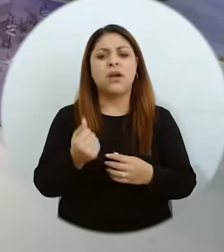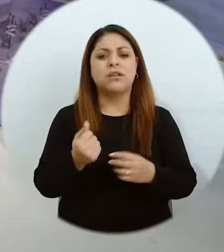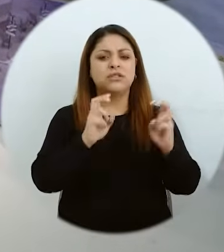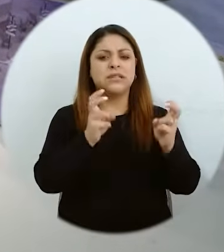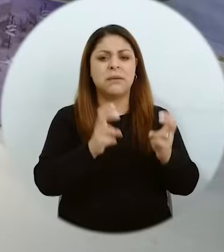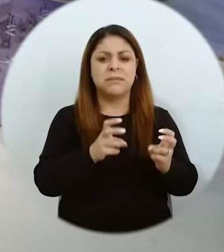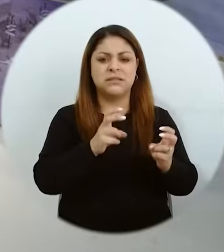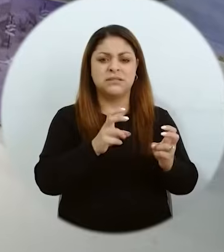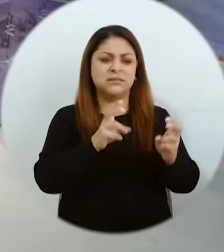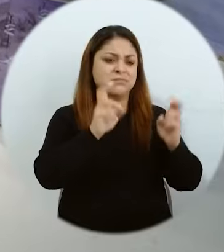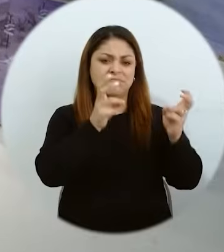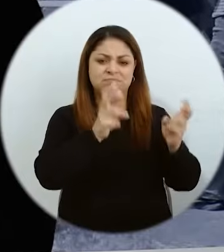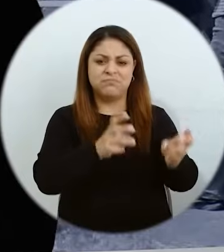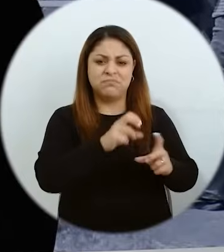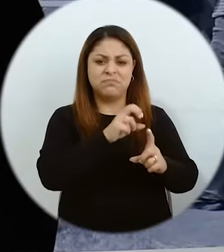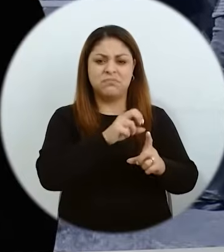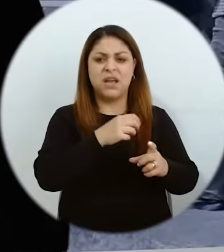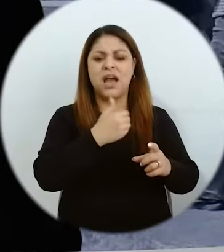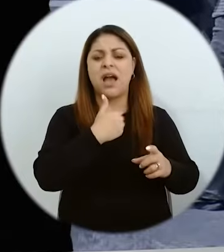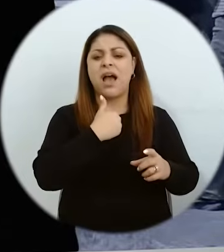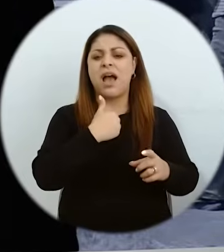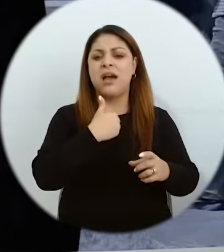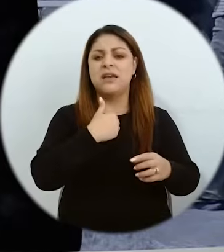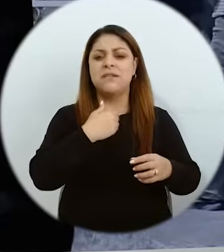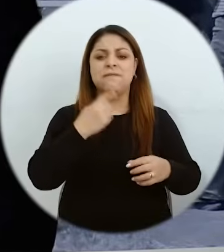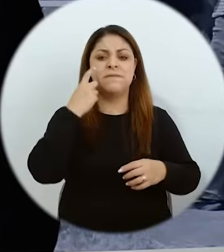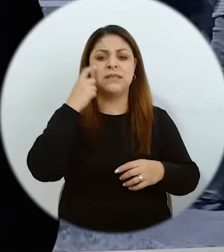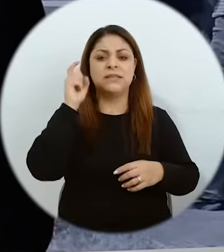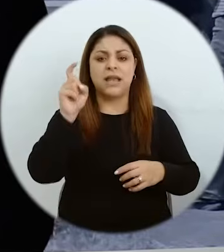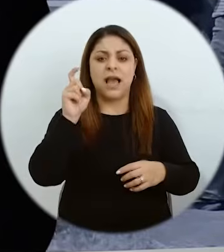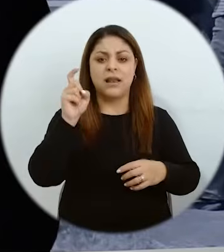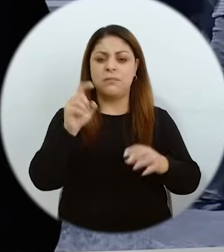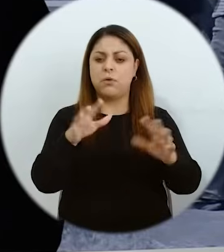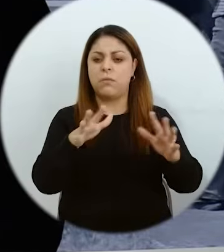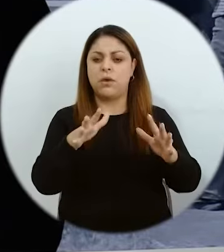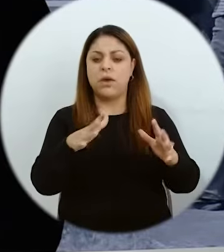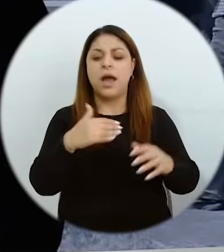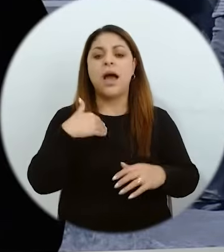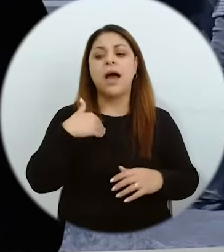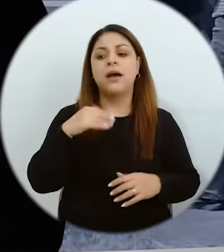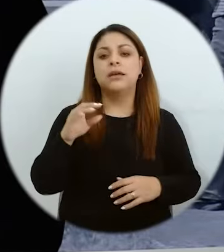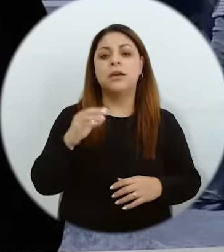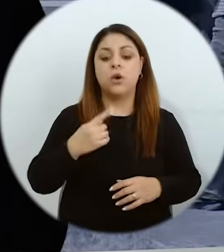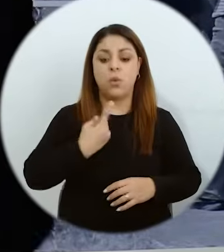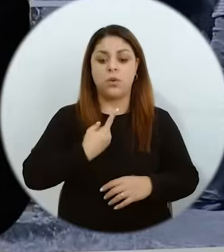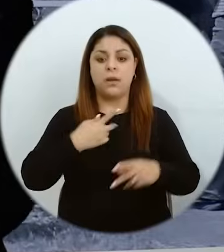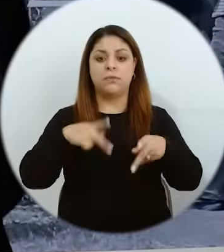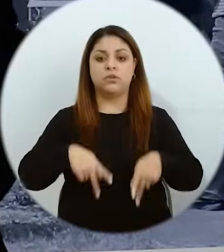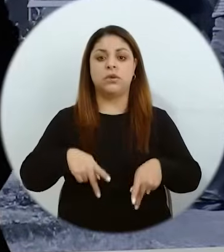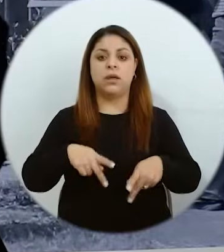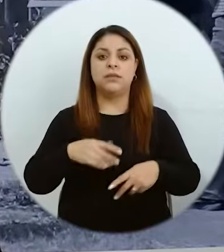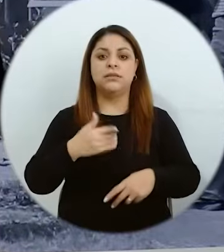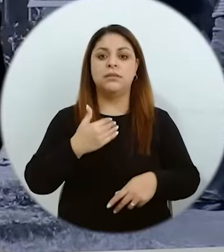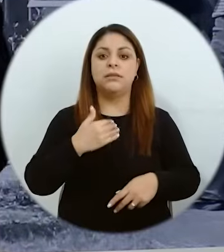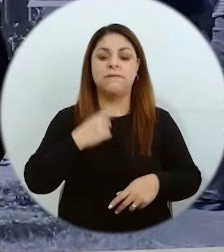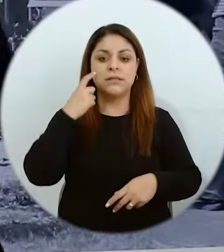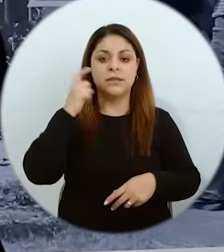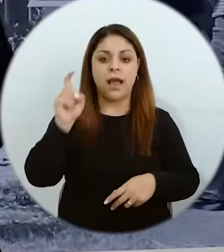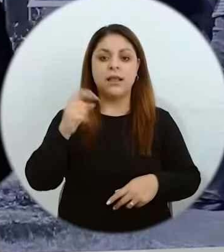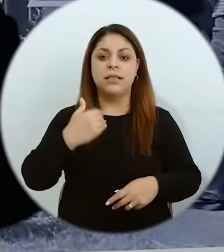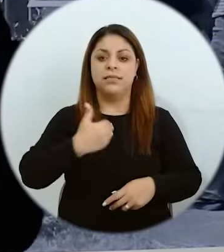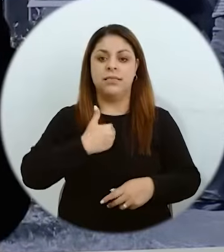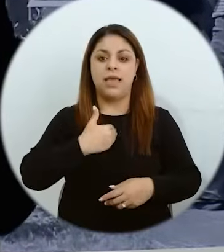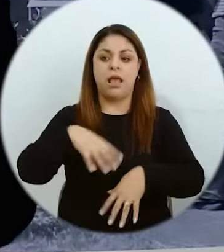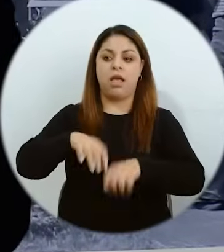asuntos tienen un fiscal promedio? Que también lo pregunté. 400 asuntos, creo que